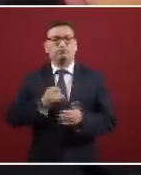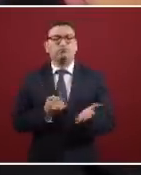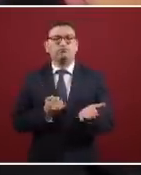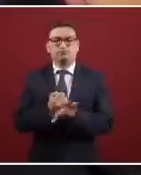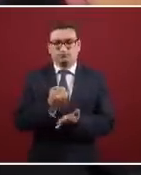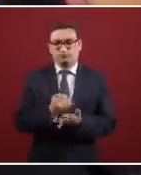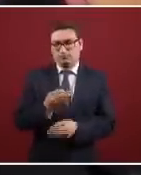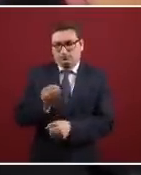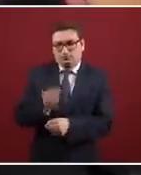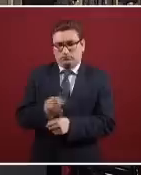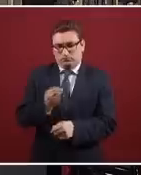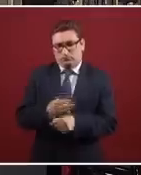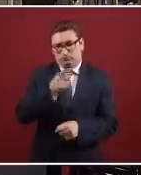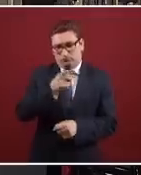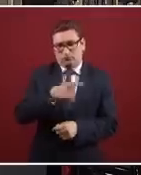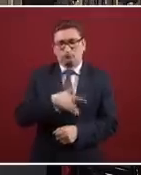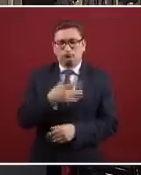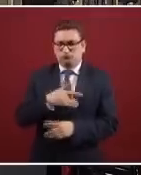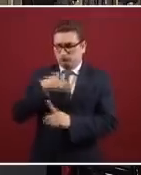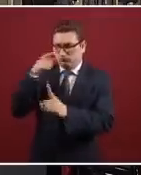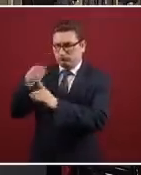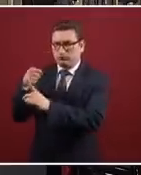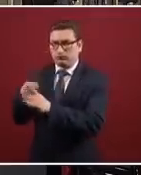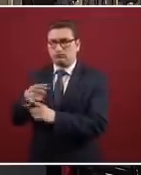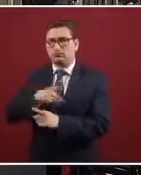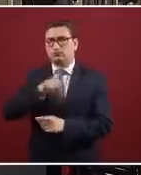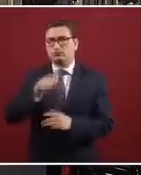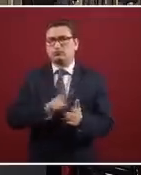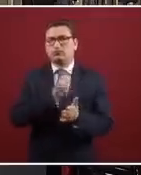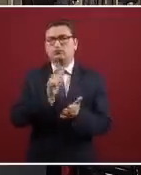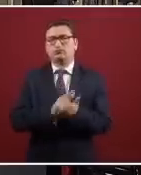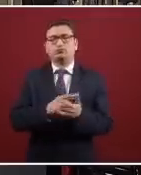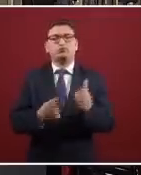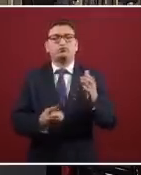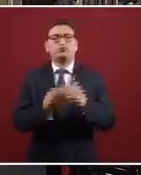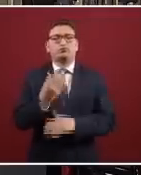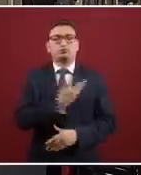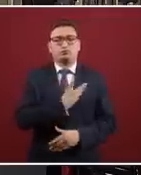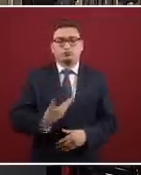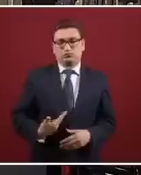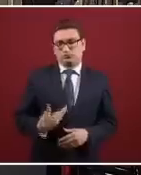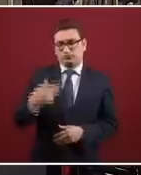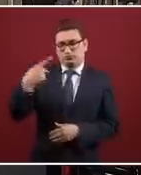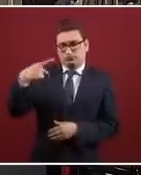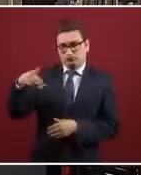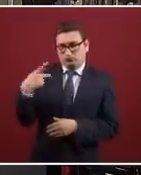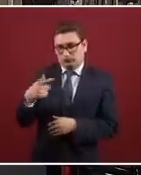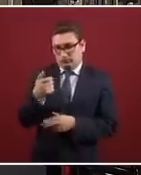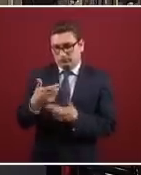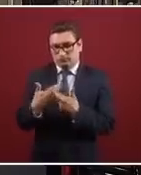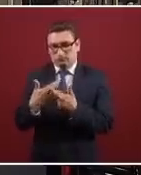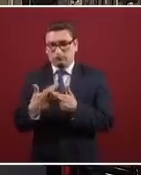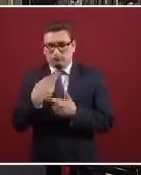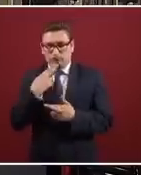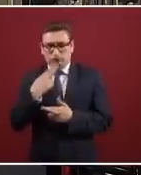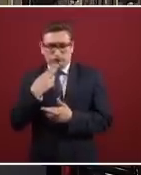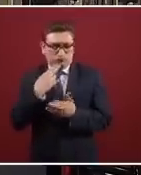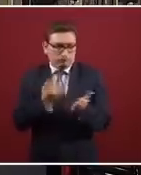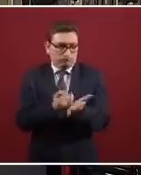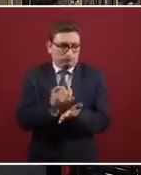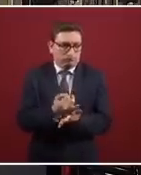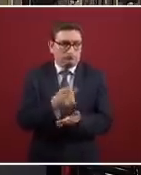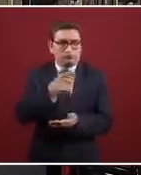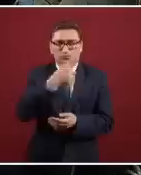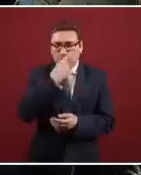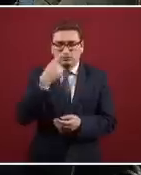ocasión usted tiene sus prioridades, pero eso queda en la ley y cuando venga otro presidente pues también va a tener uso discrecional de esos recursos. Desde su punto de vista,